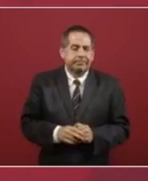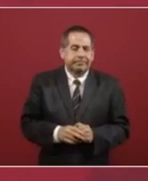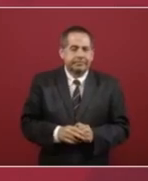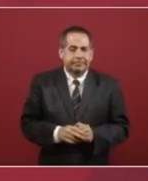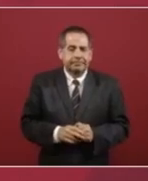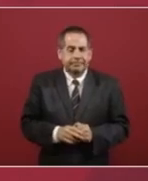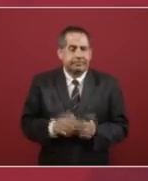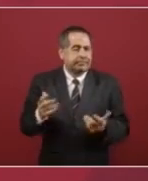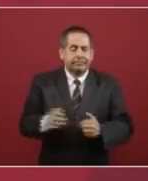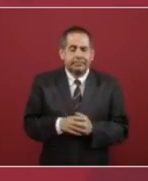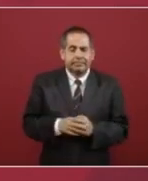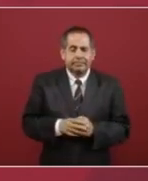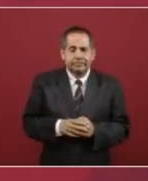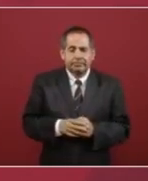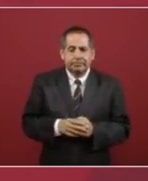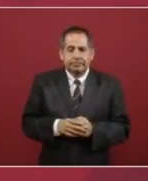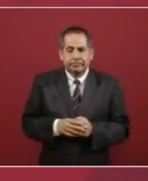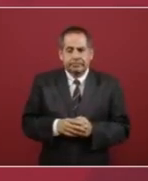Pues todos